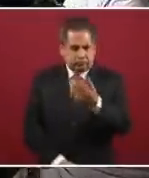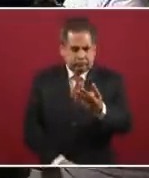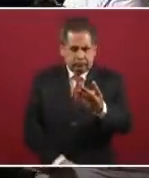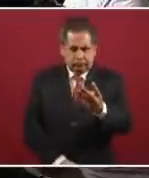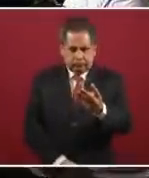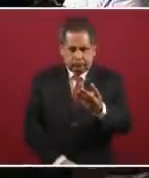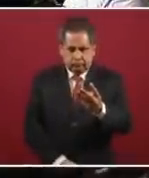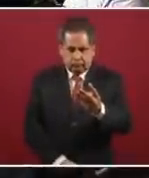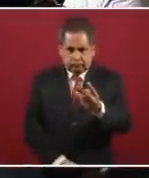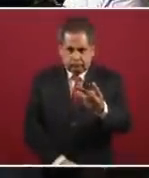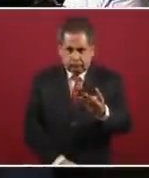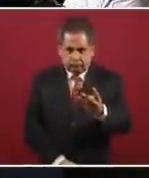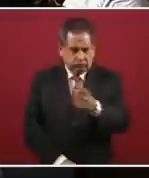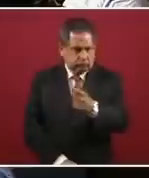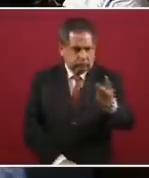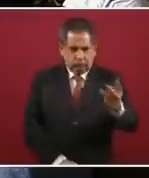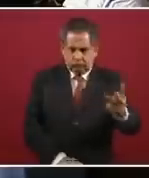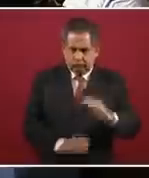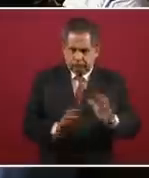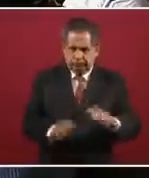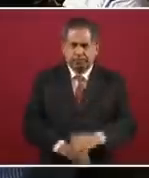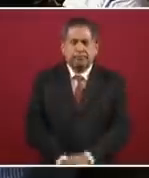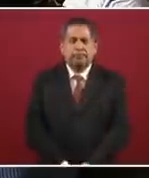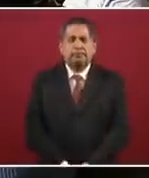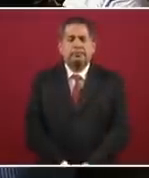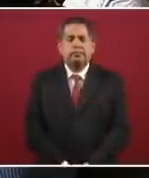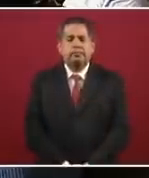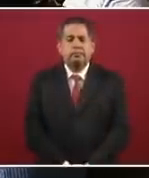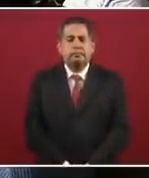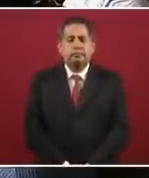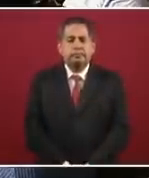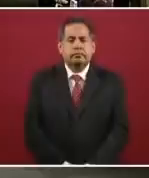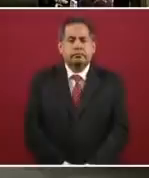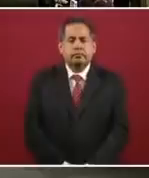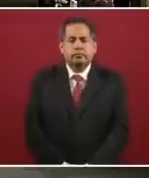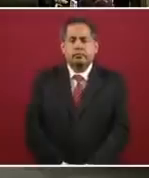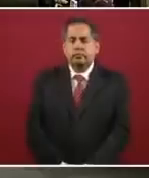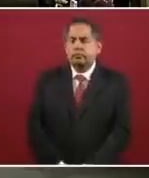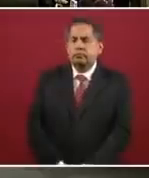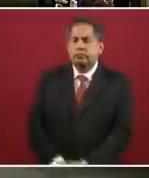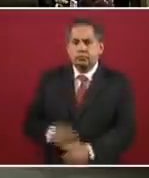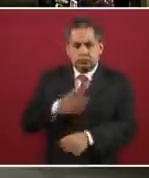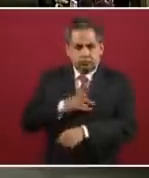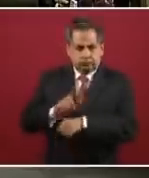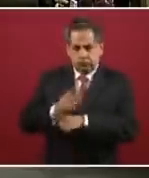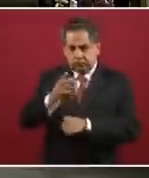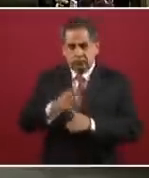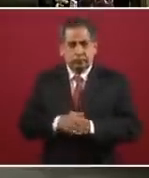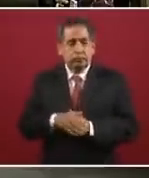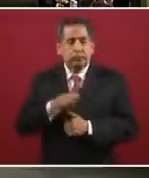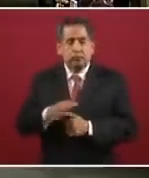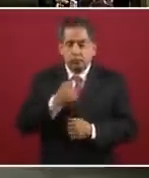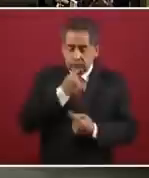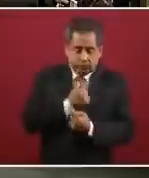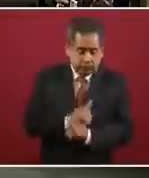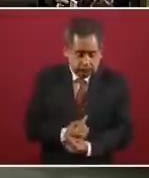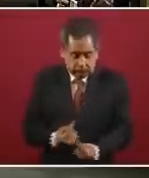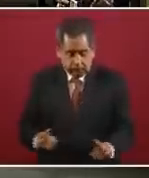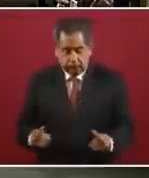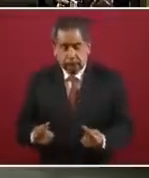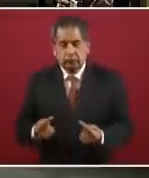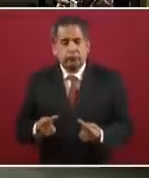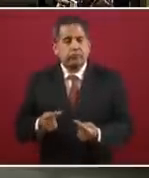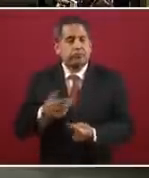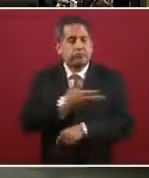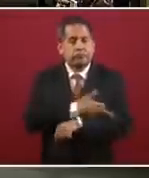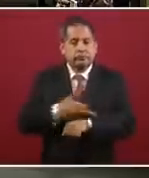Una, dos, tres. Listo. Buenos días. Con respecto a los infantes que fueron